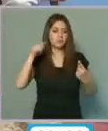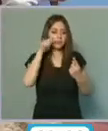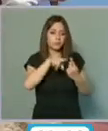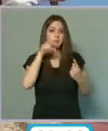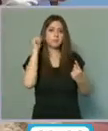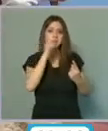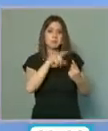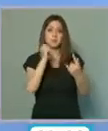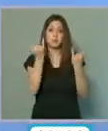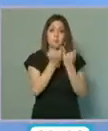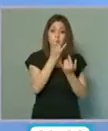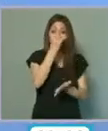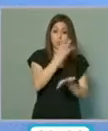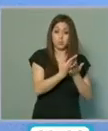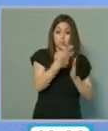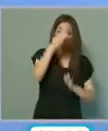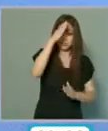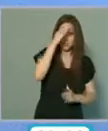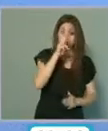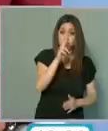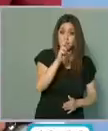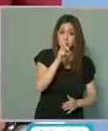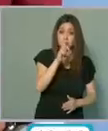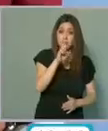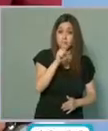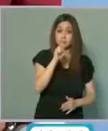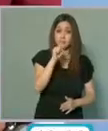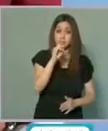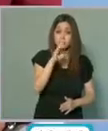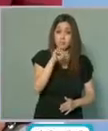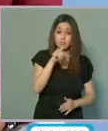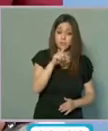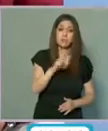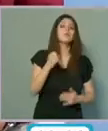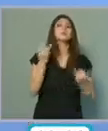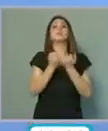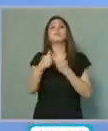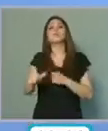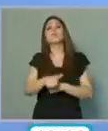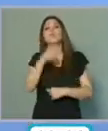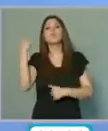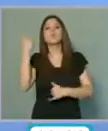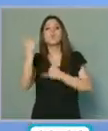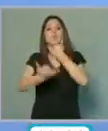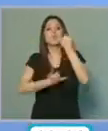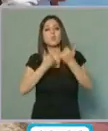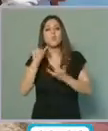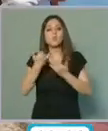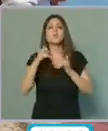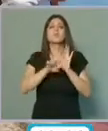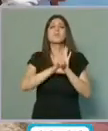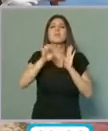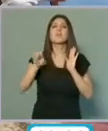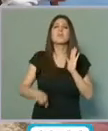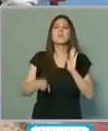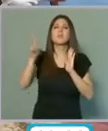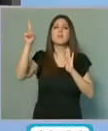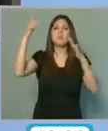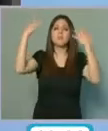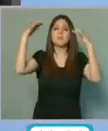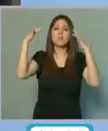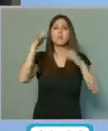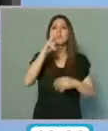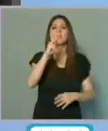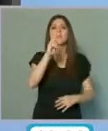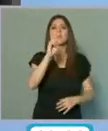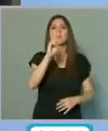con redes sociales, también tiene que ver con otro tipo de juegos o de cosas sexuales. Pensando en vale. adultos, exactamente, la pornografía puede